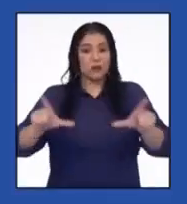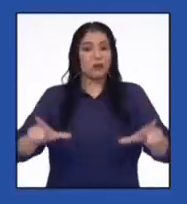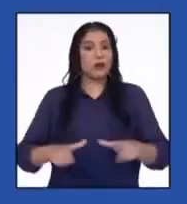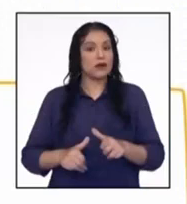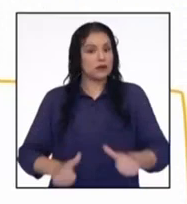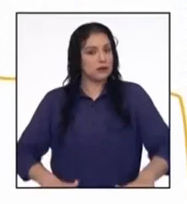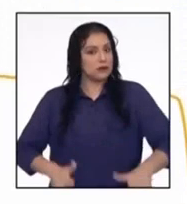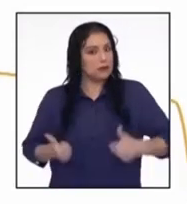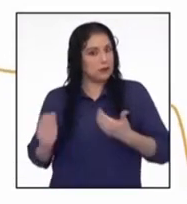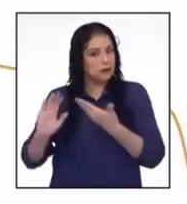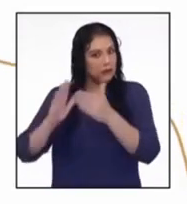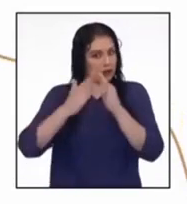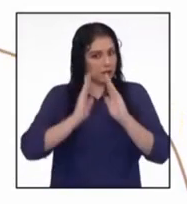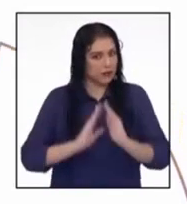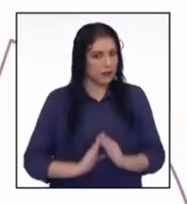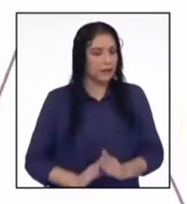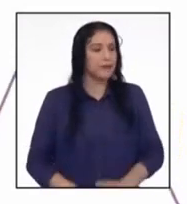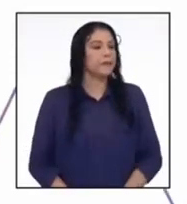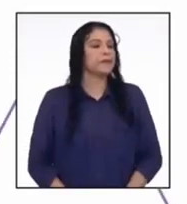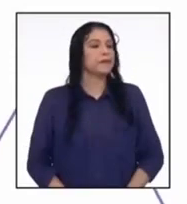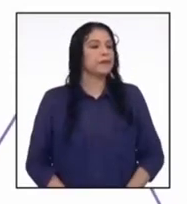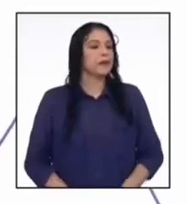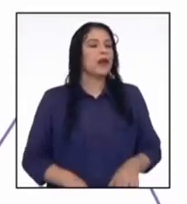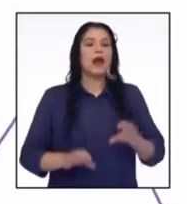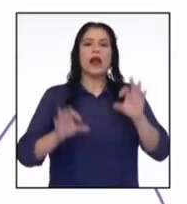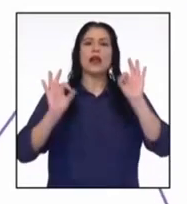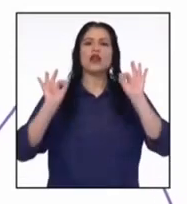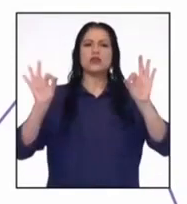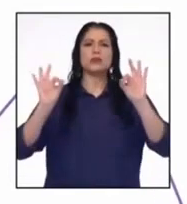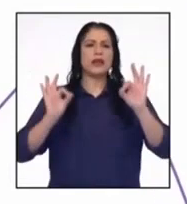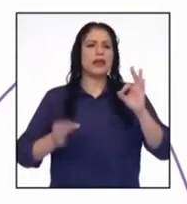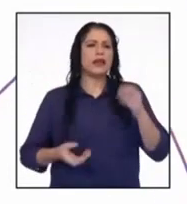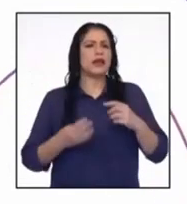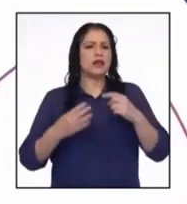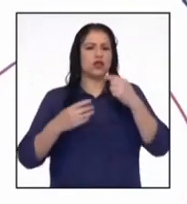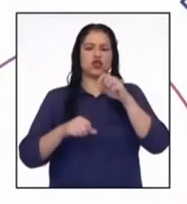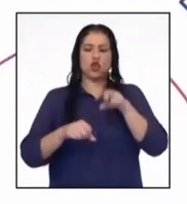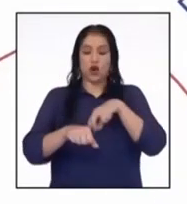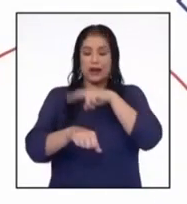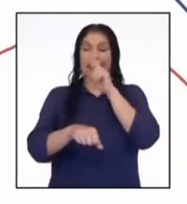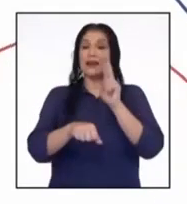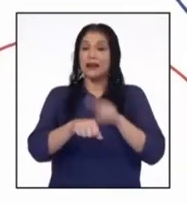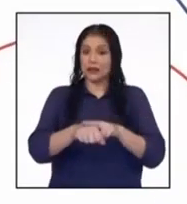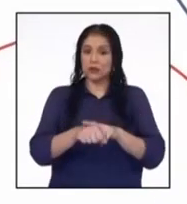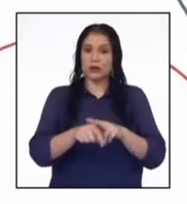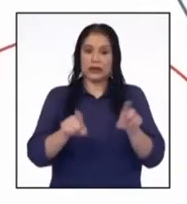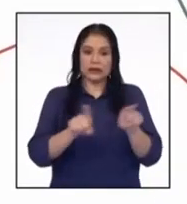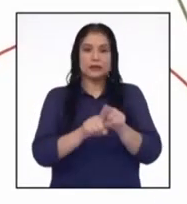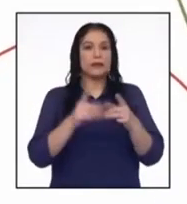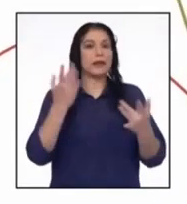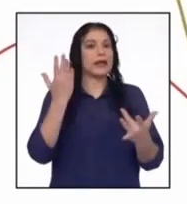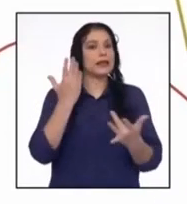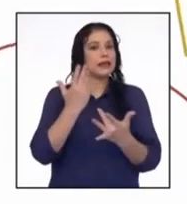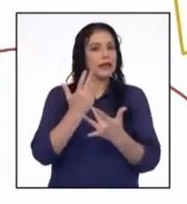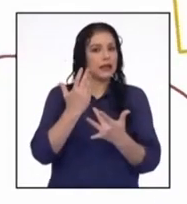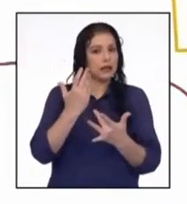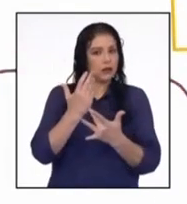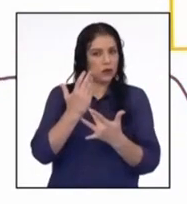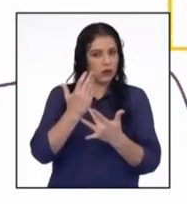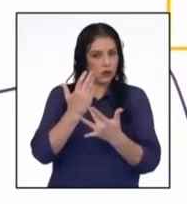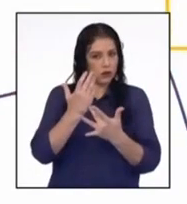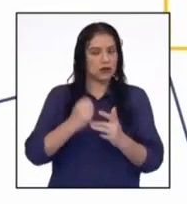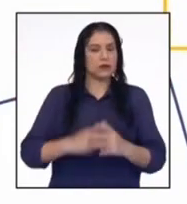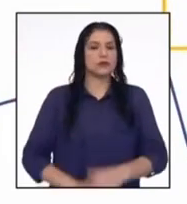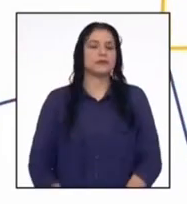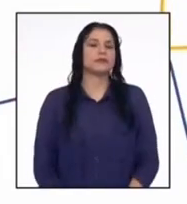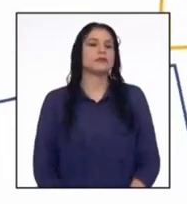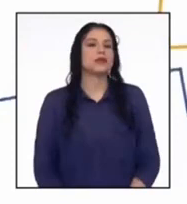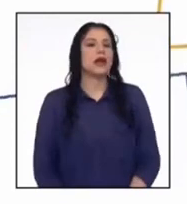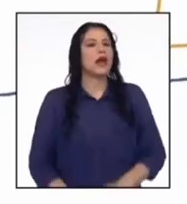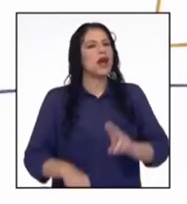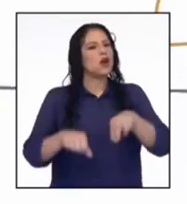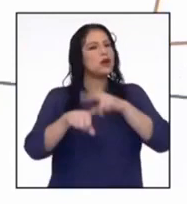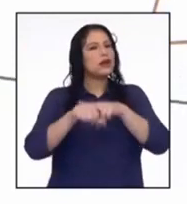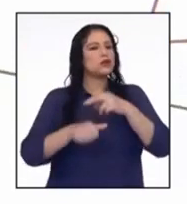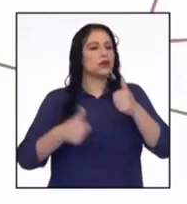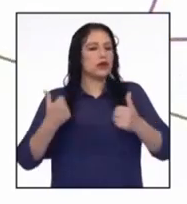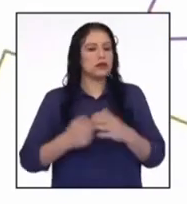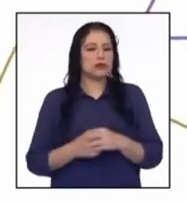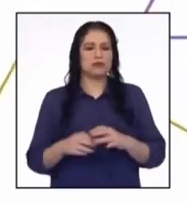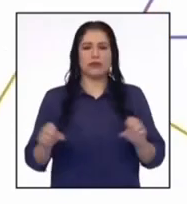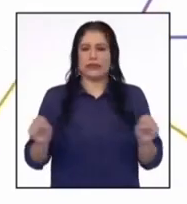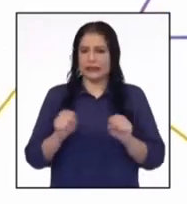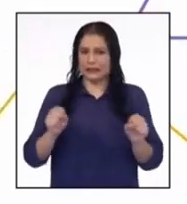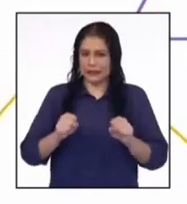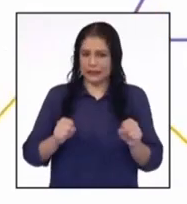localidades. Los peligros son naturales y tecnológicos. Los naturales son